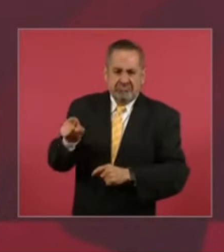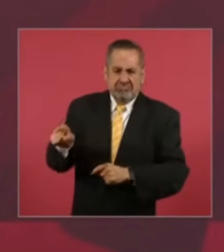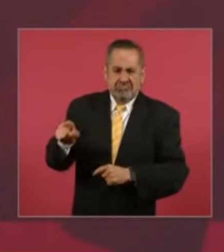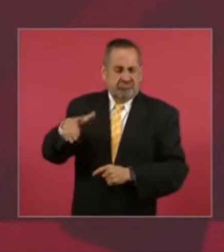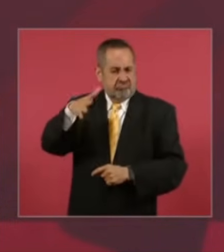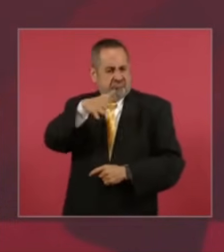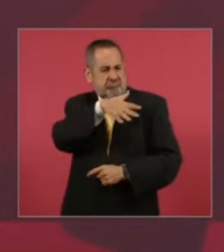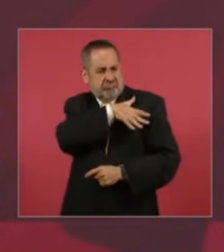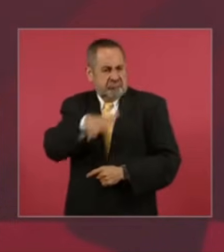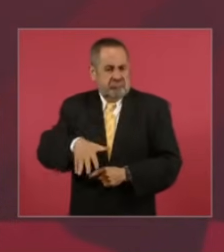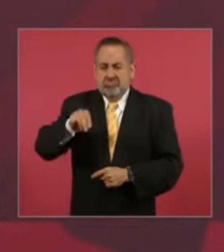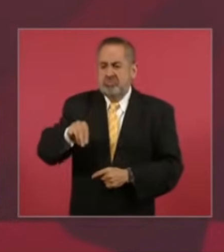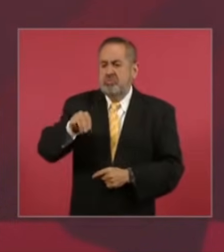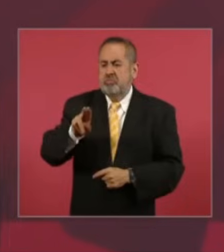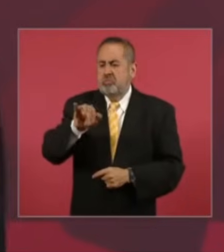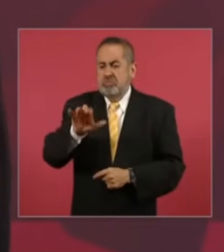general,